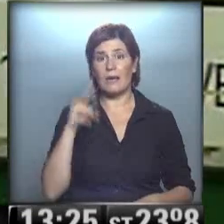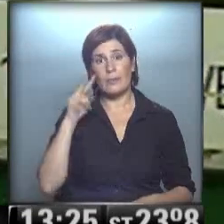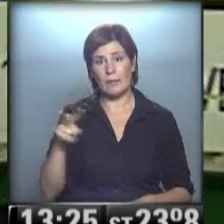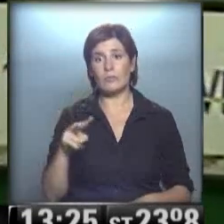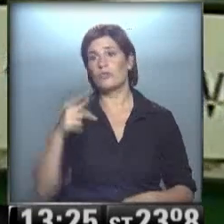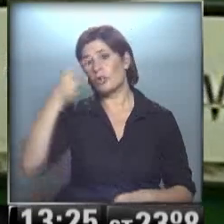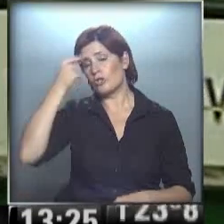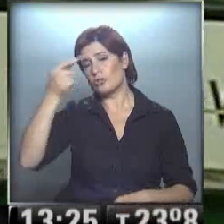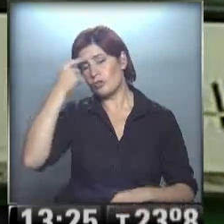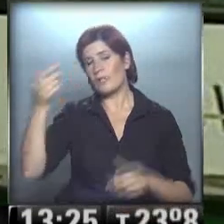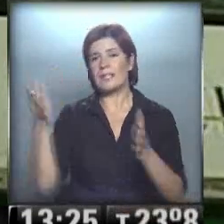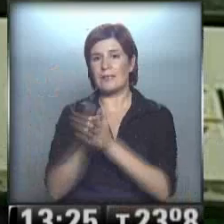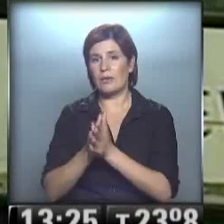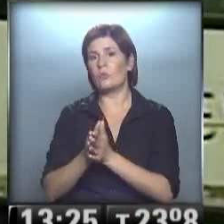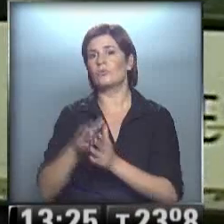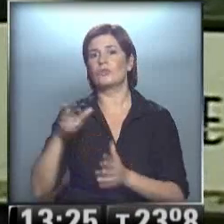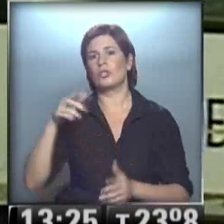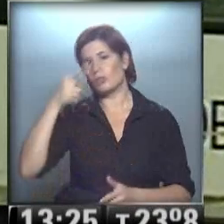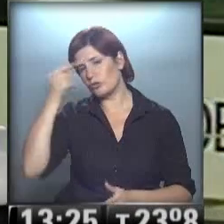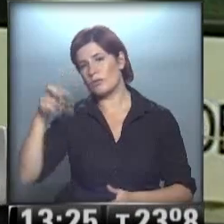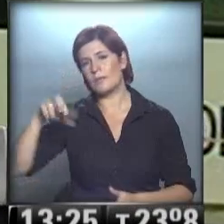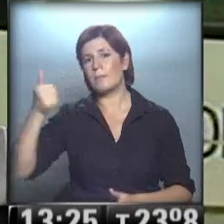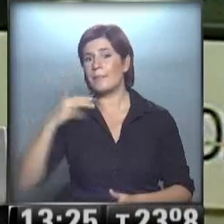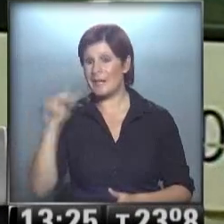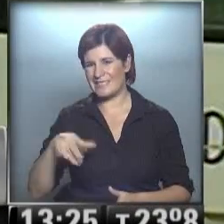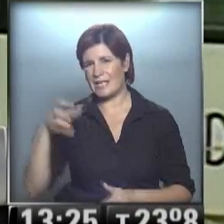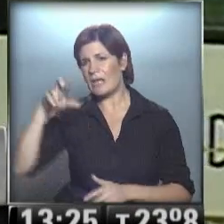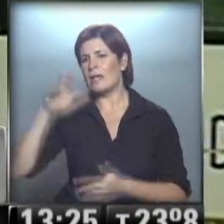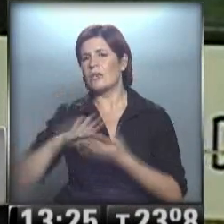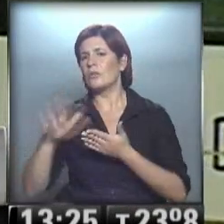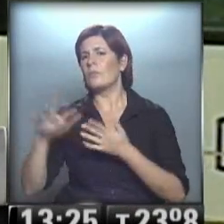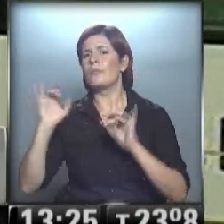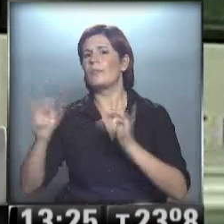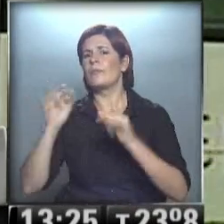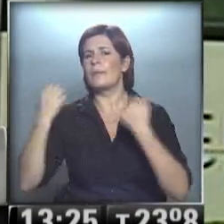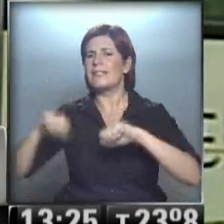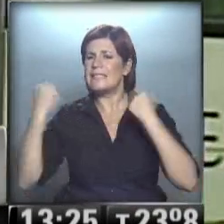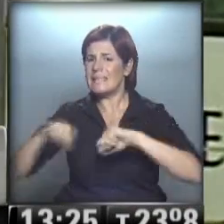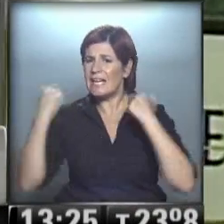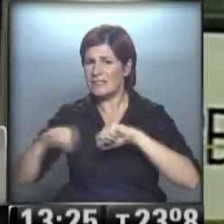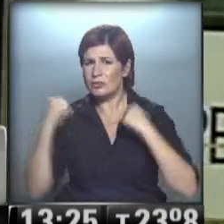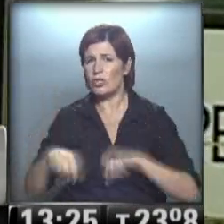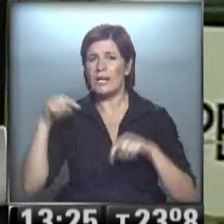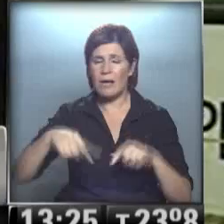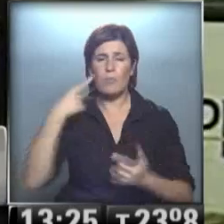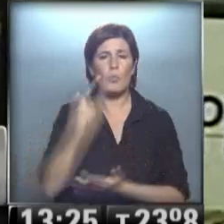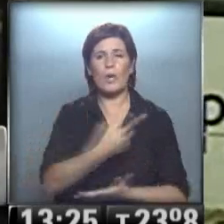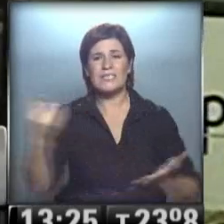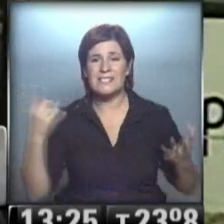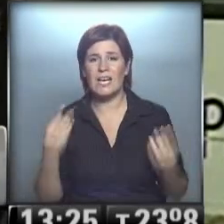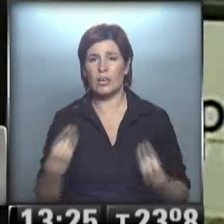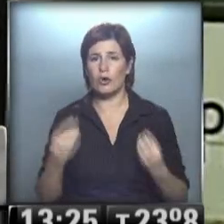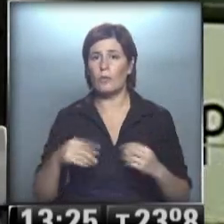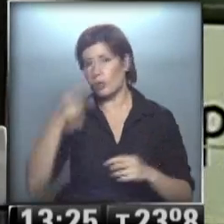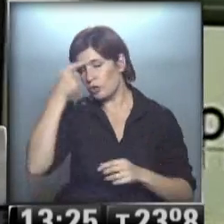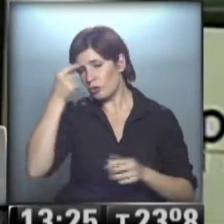a Leonardo Paz Este joven de 22 años que estaba realizando las prácticas está haciendo una suerte de reconstrucción está con parte de los